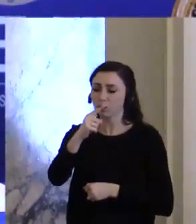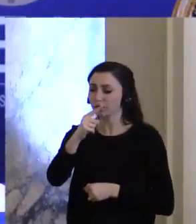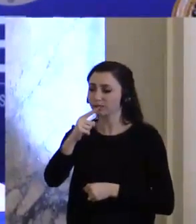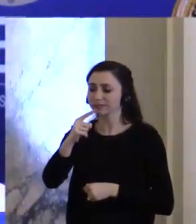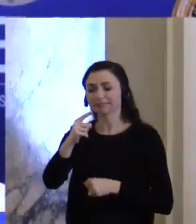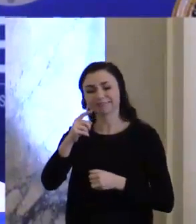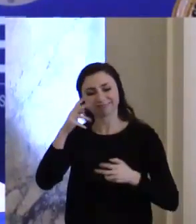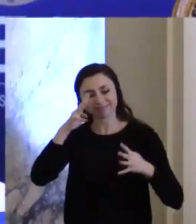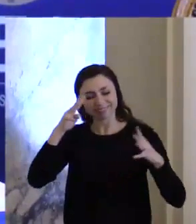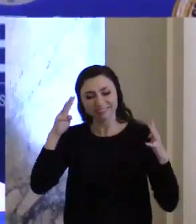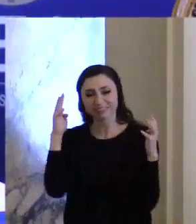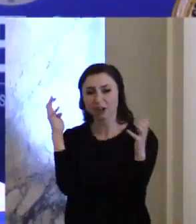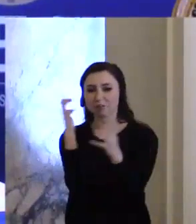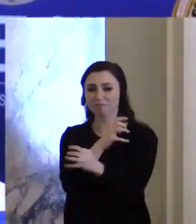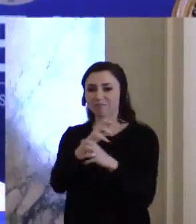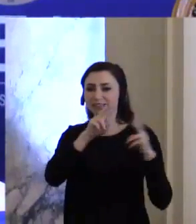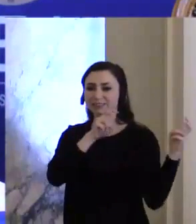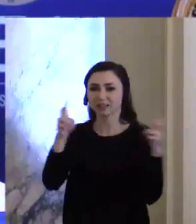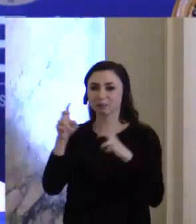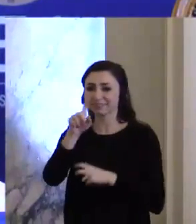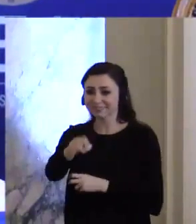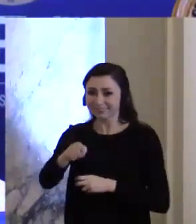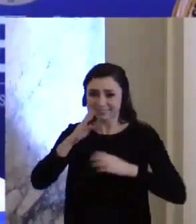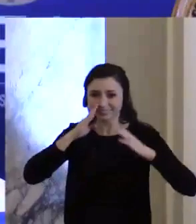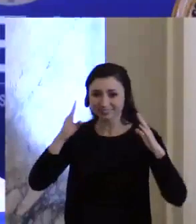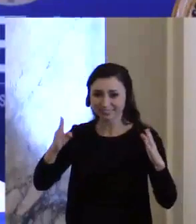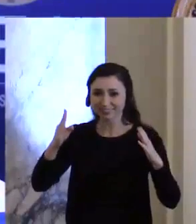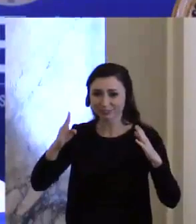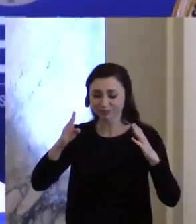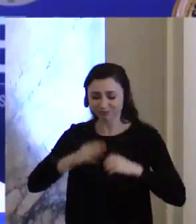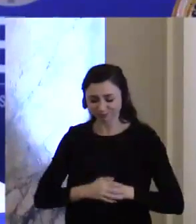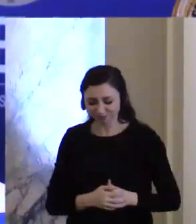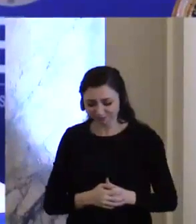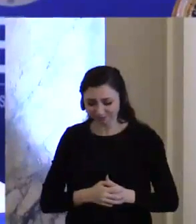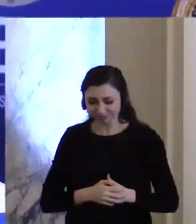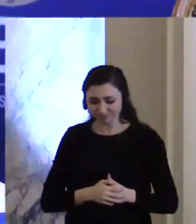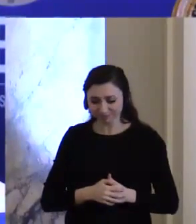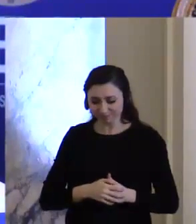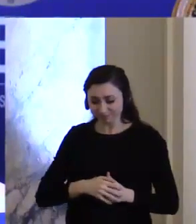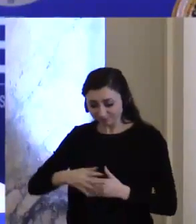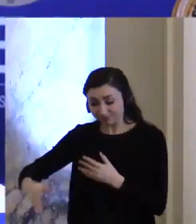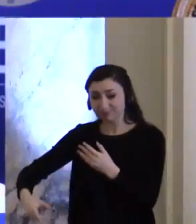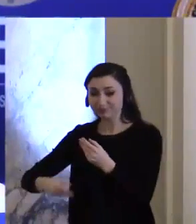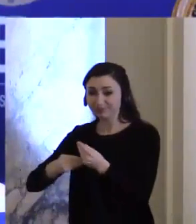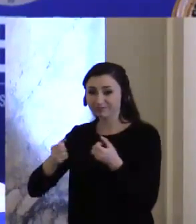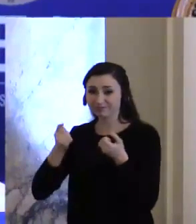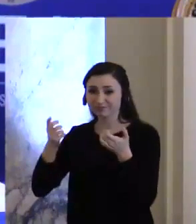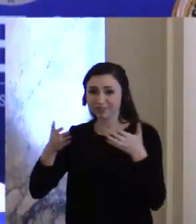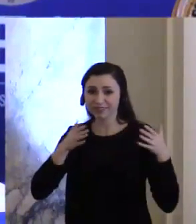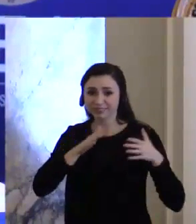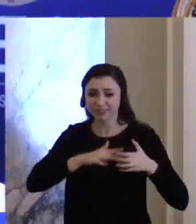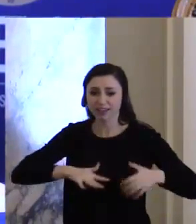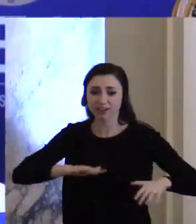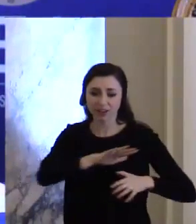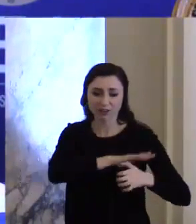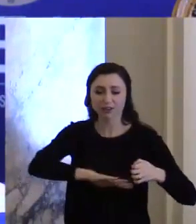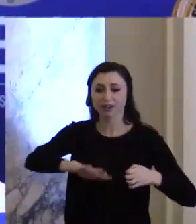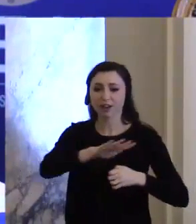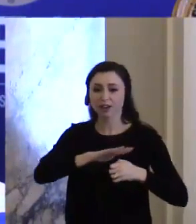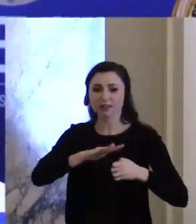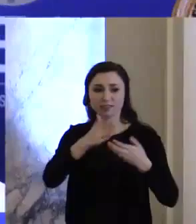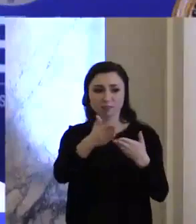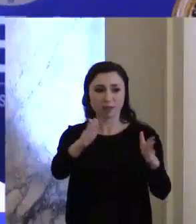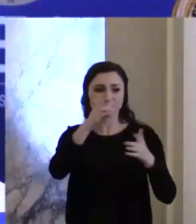atención. Además, en muchos campos de interés público, tales como los relacionados con